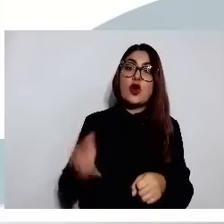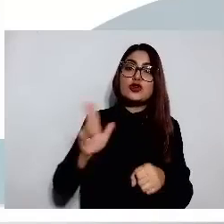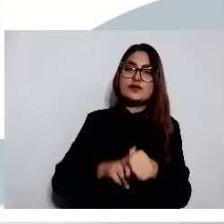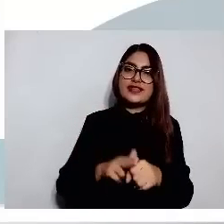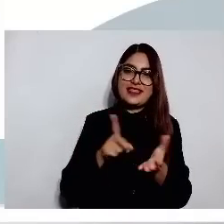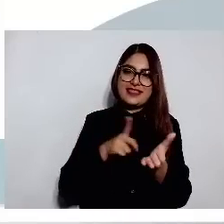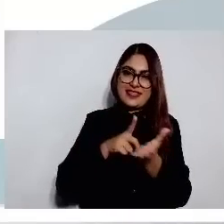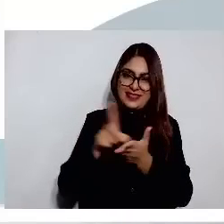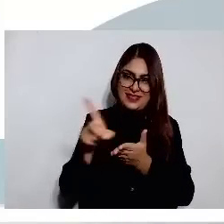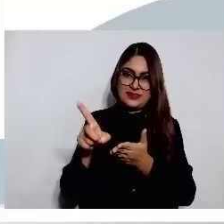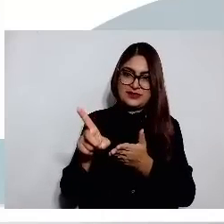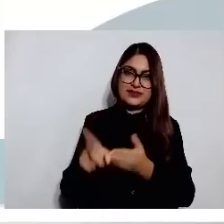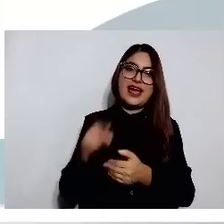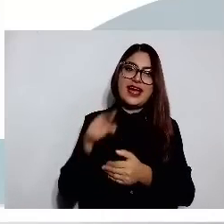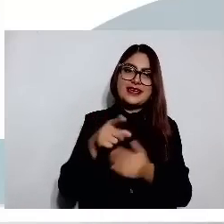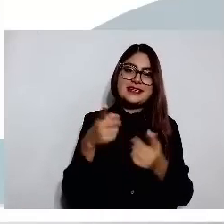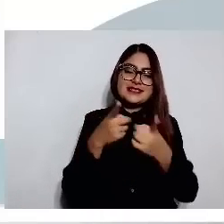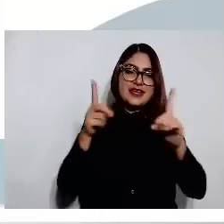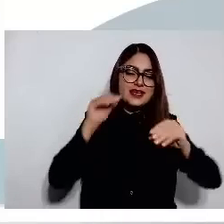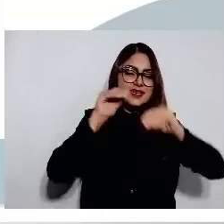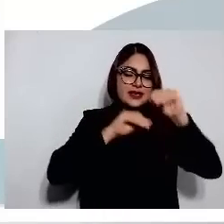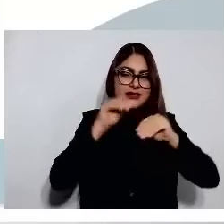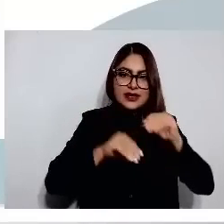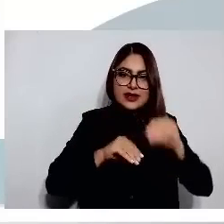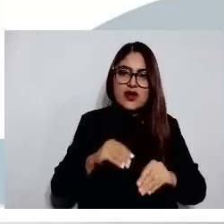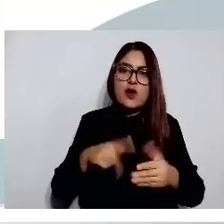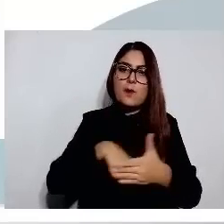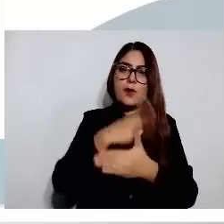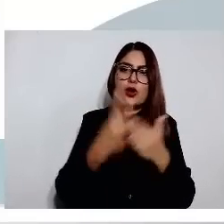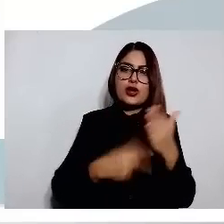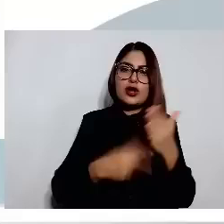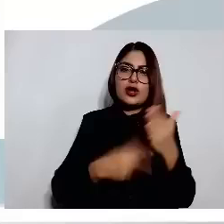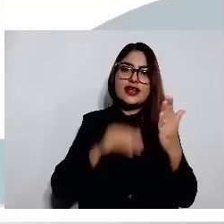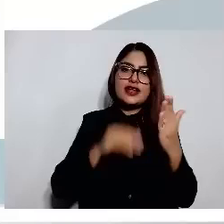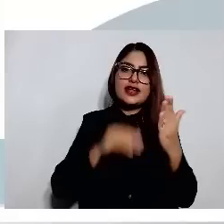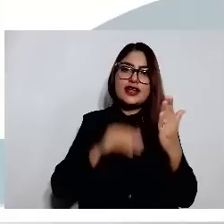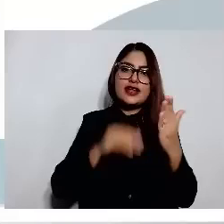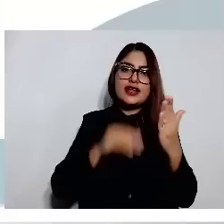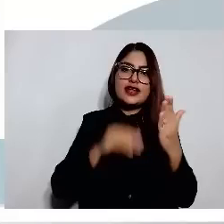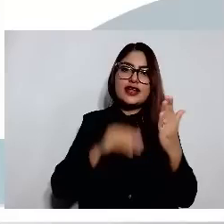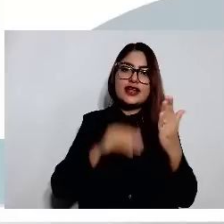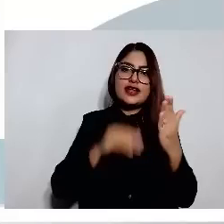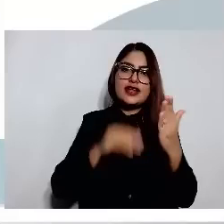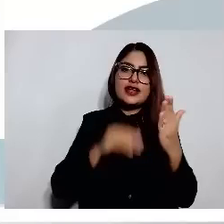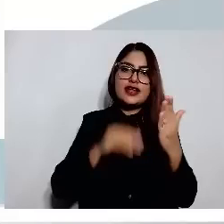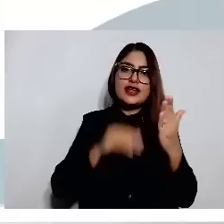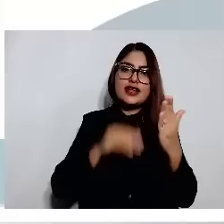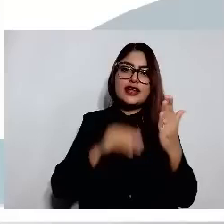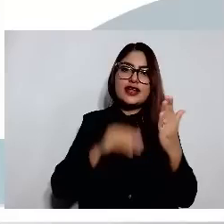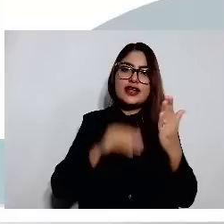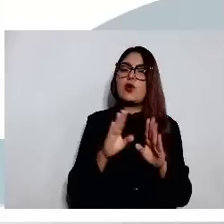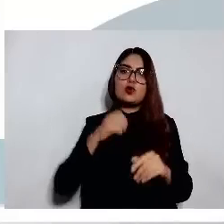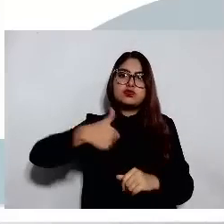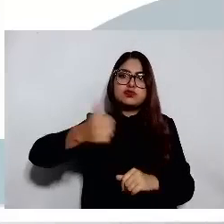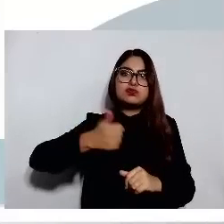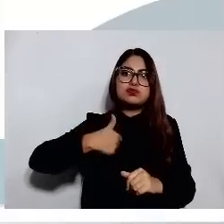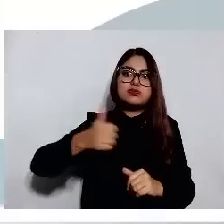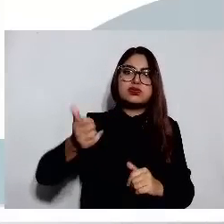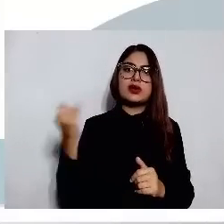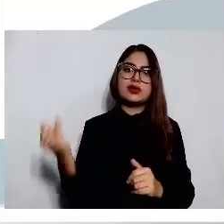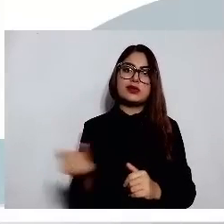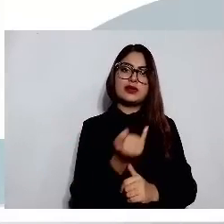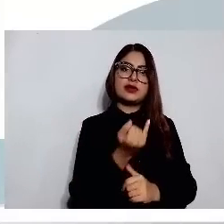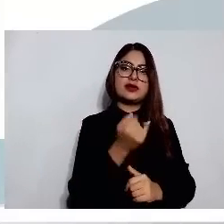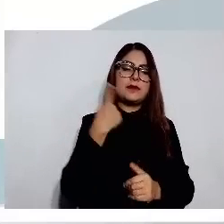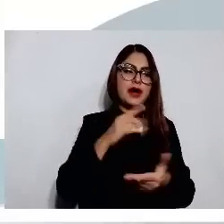desarrollaron políticas para eliminar las barreras de costos y distancias de lo que implica acceder a los